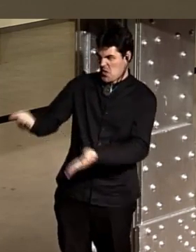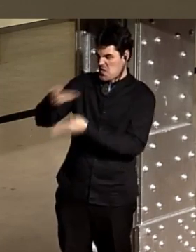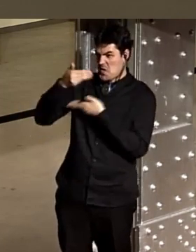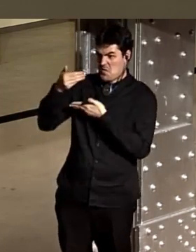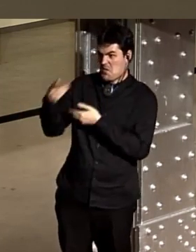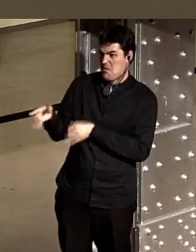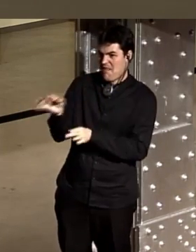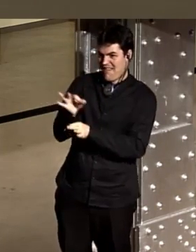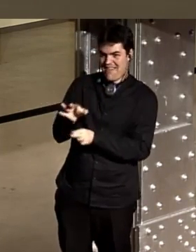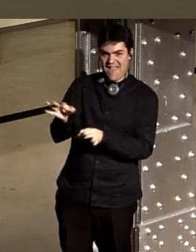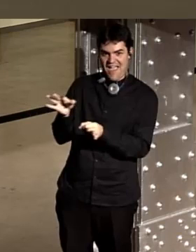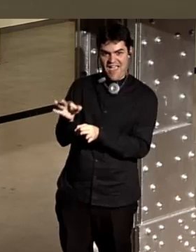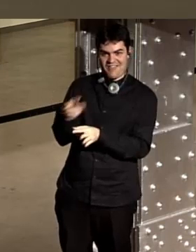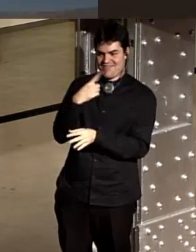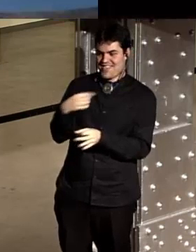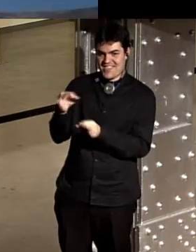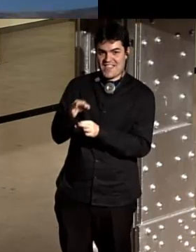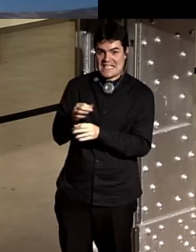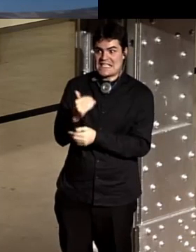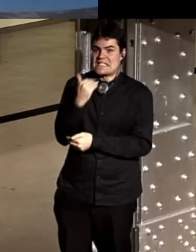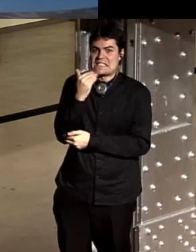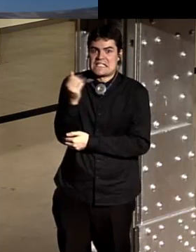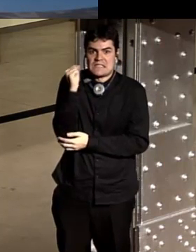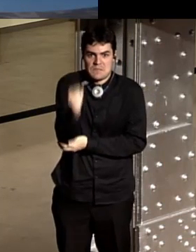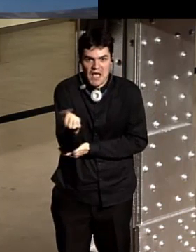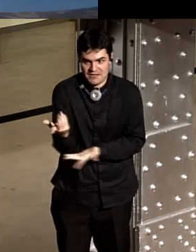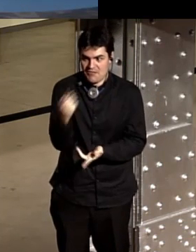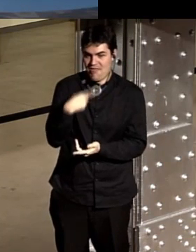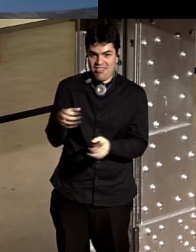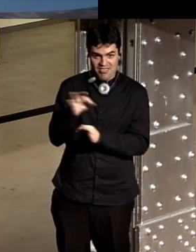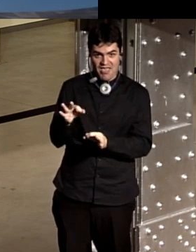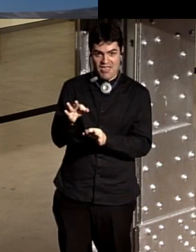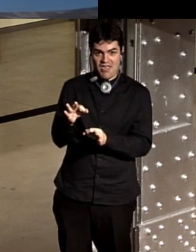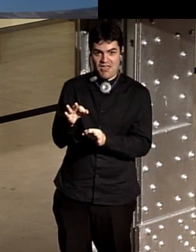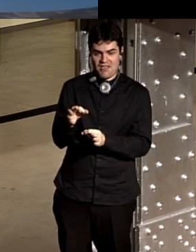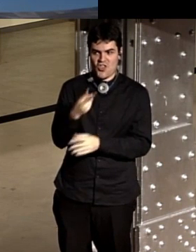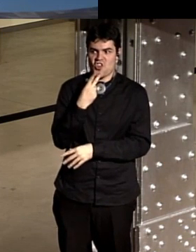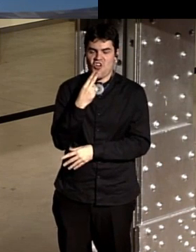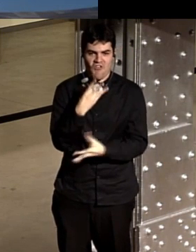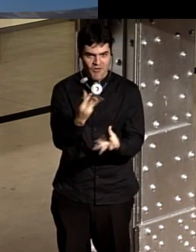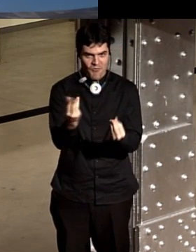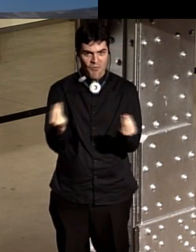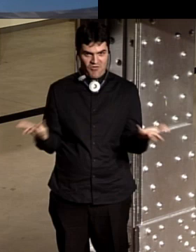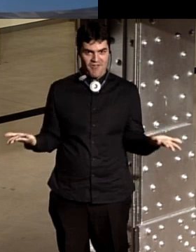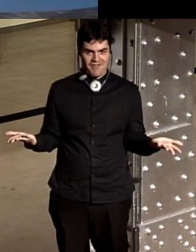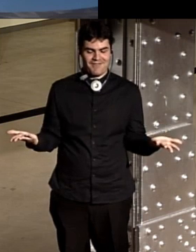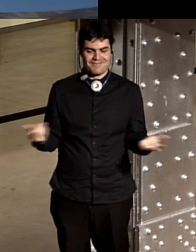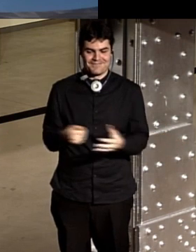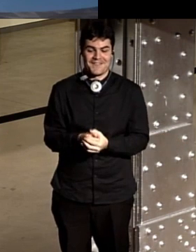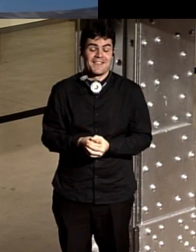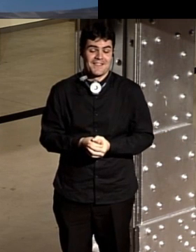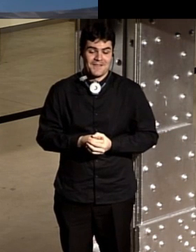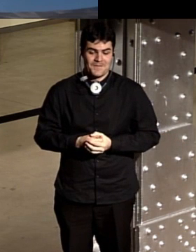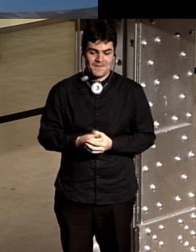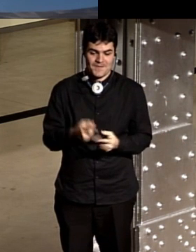nada, que casi me mataban los talibanes, ni nada. Has tenido muchos novios. Sí, es de